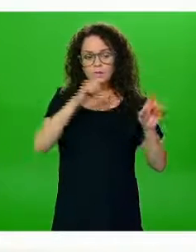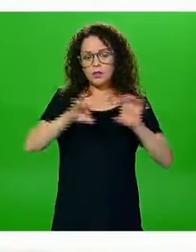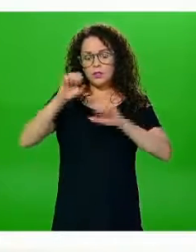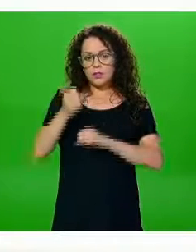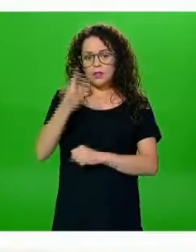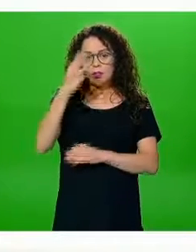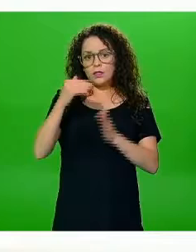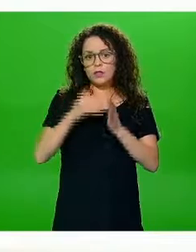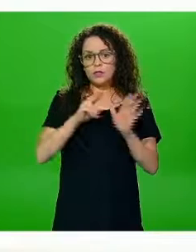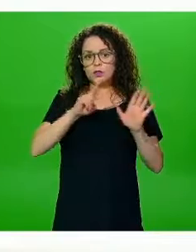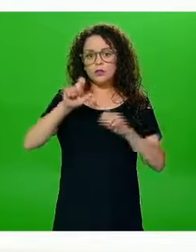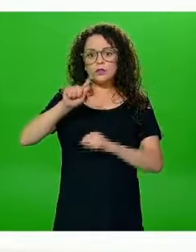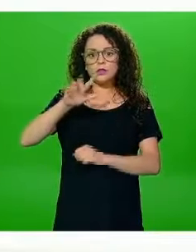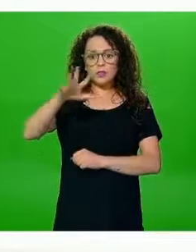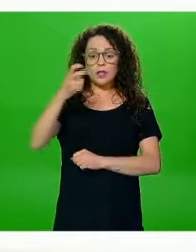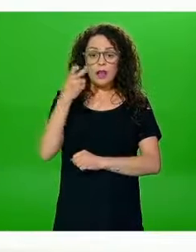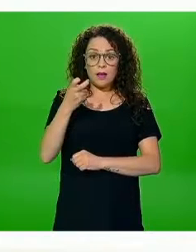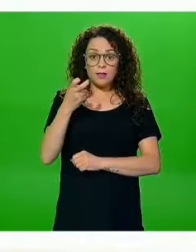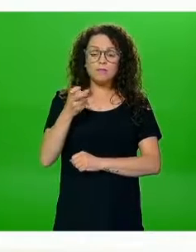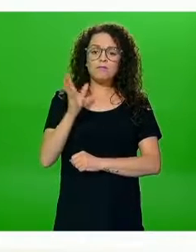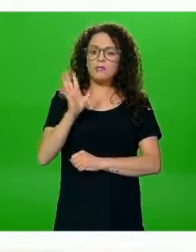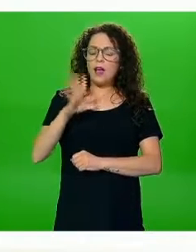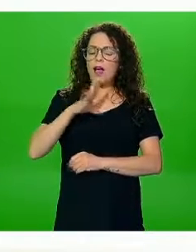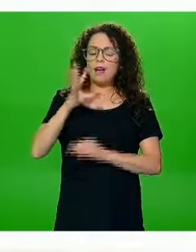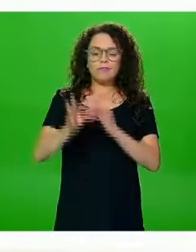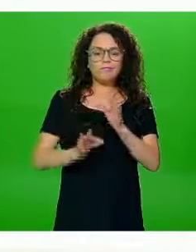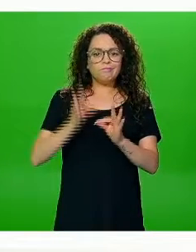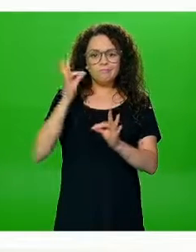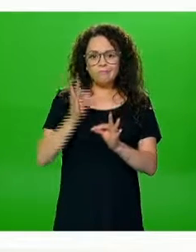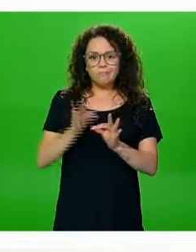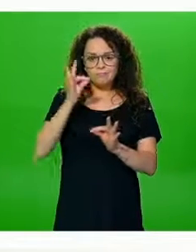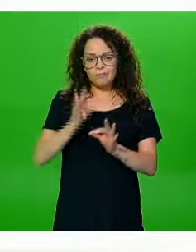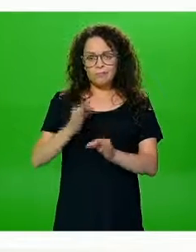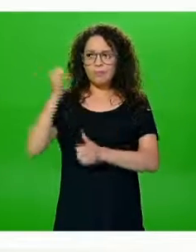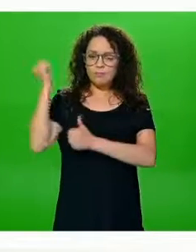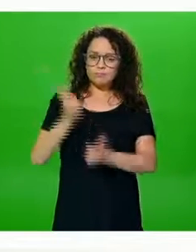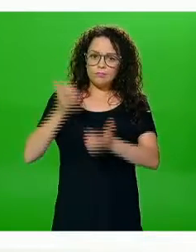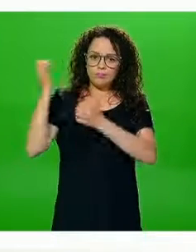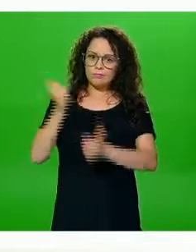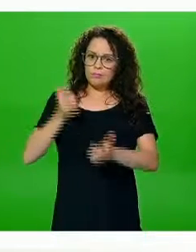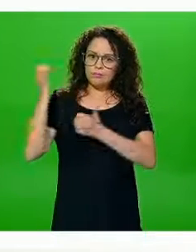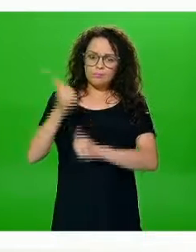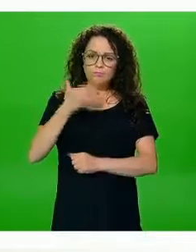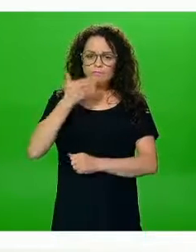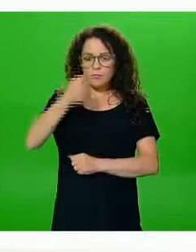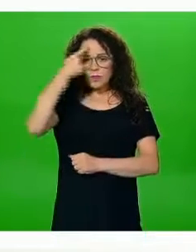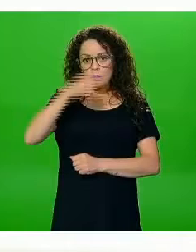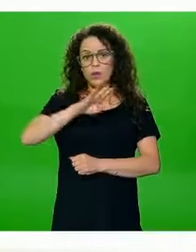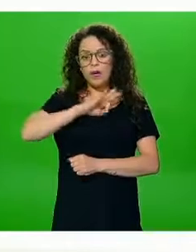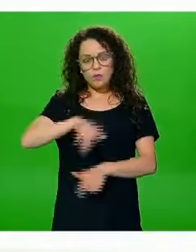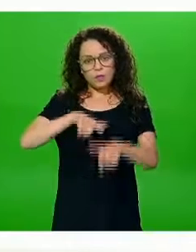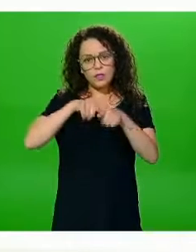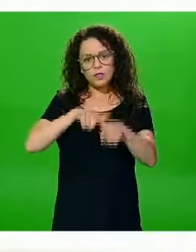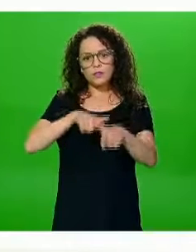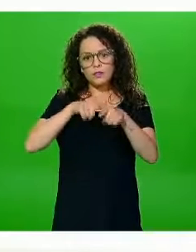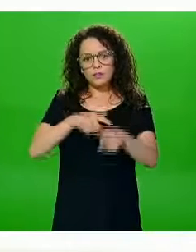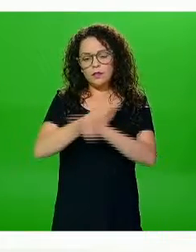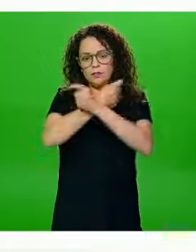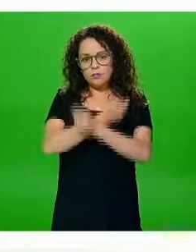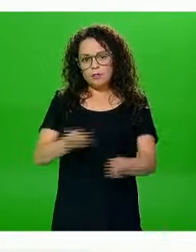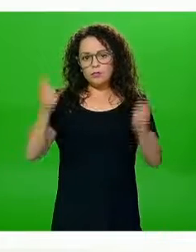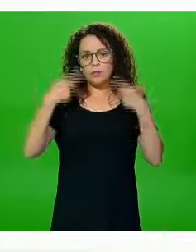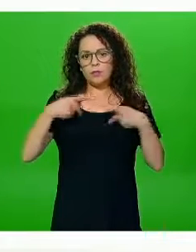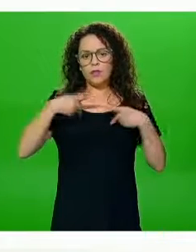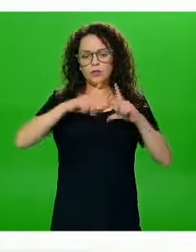29.163.275. Y con esto entonces se cuenta con los insumos necesarios para poder continuar la